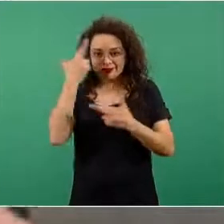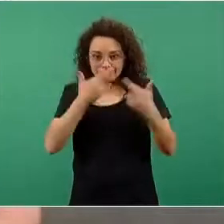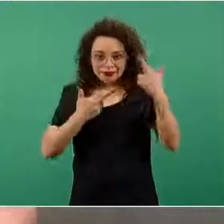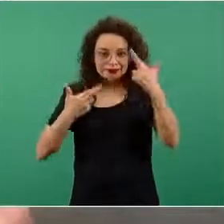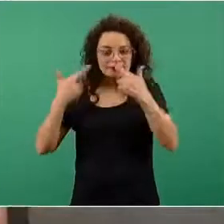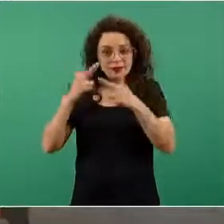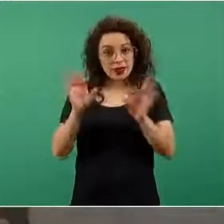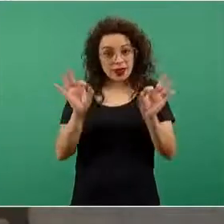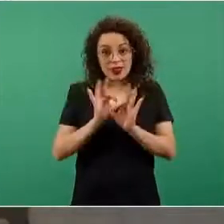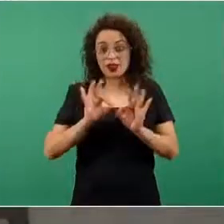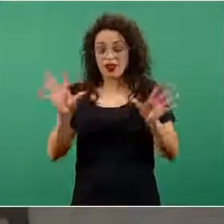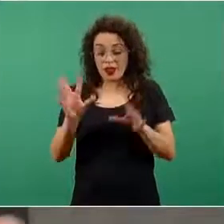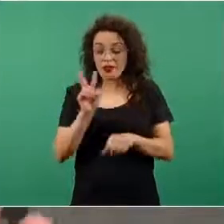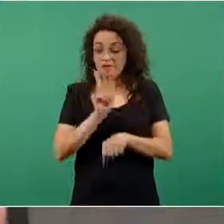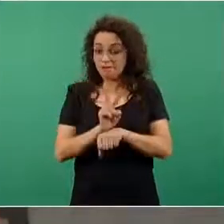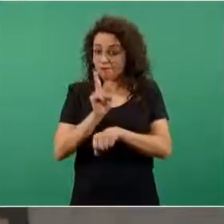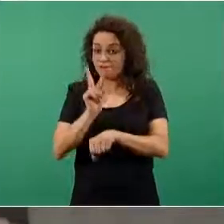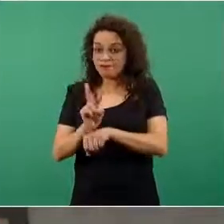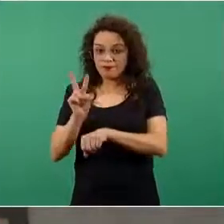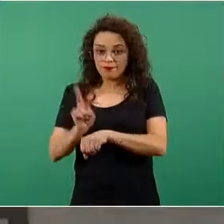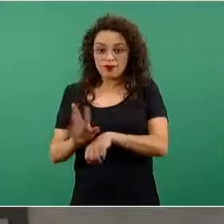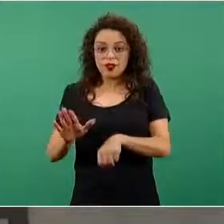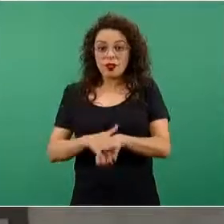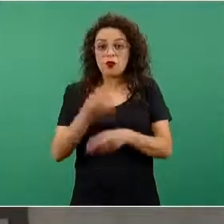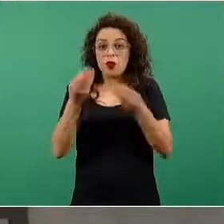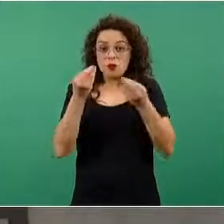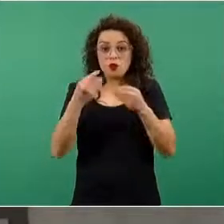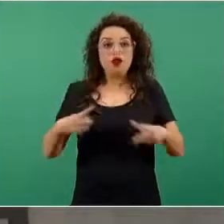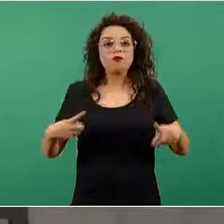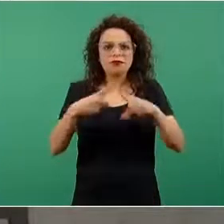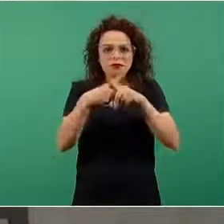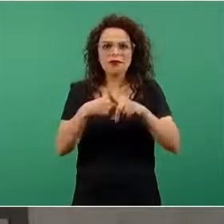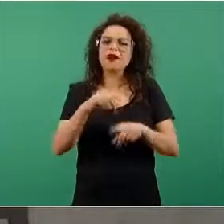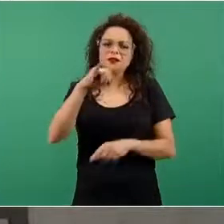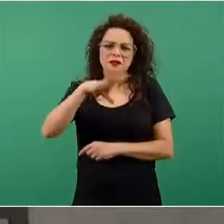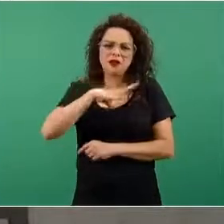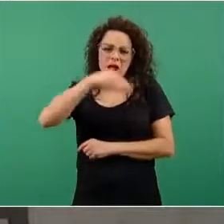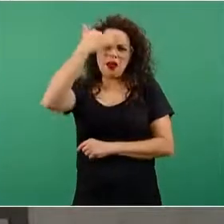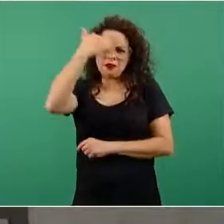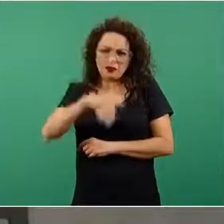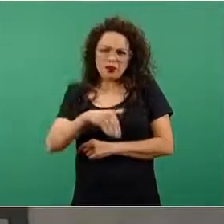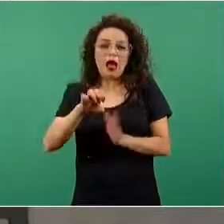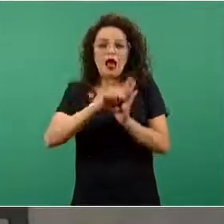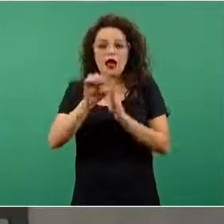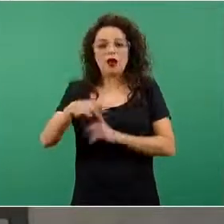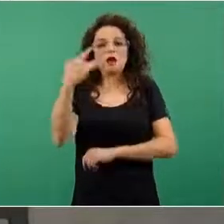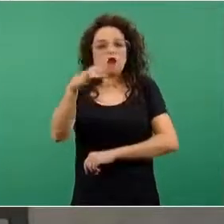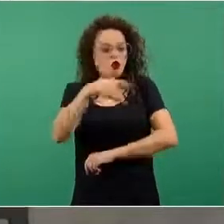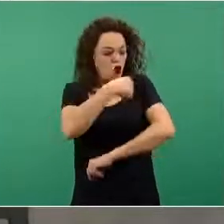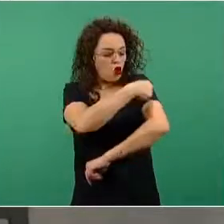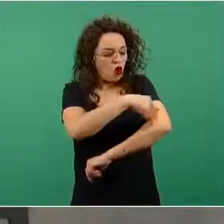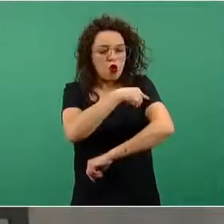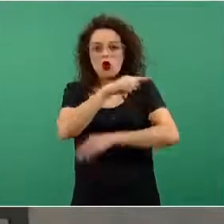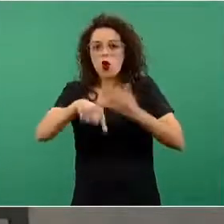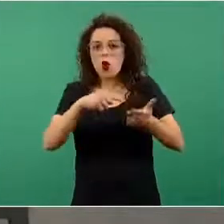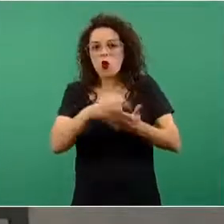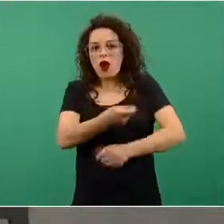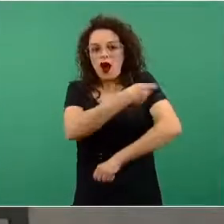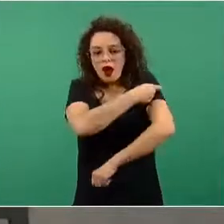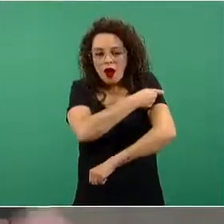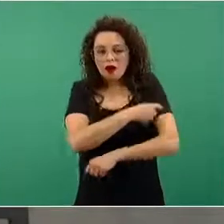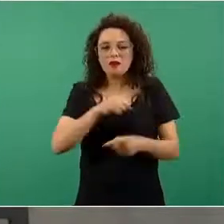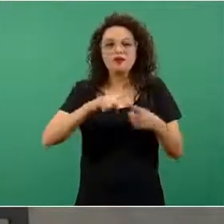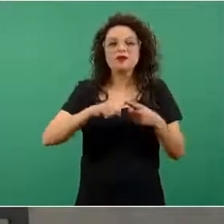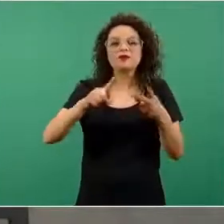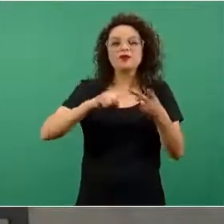quiere decir, muchas de las reacciones sabemos que se van a presentar. Dolor en el sitio de la inyección, fiebre,